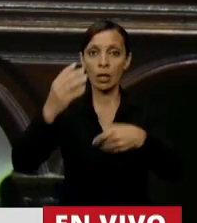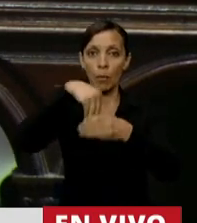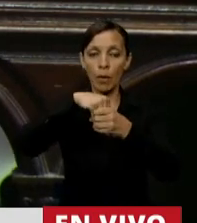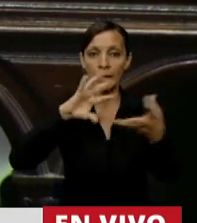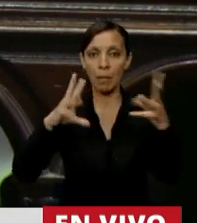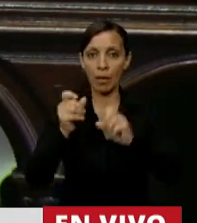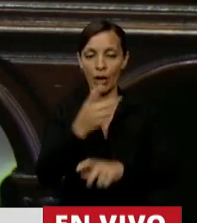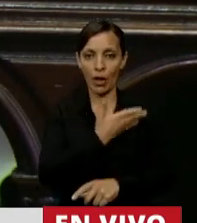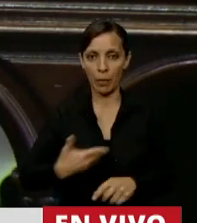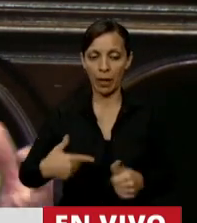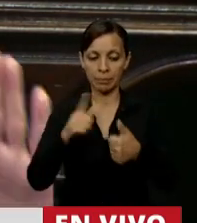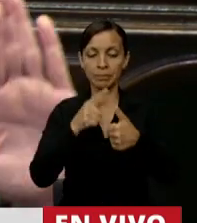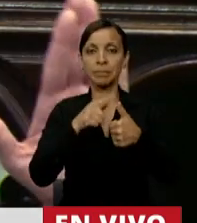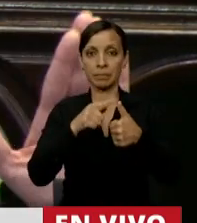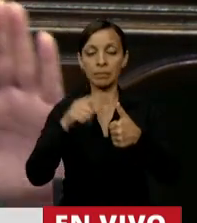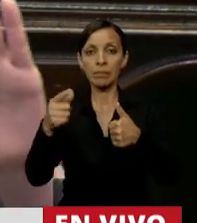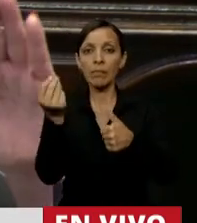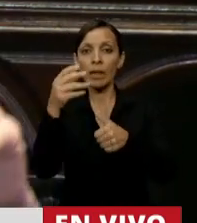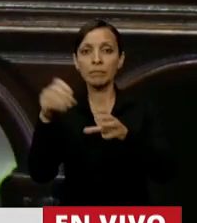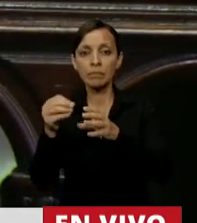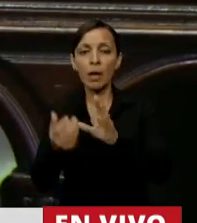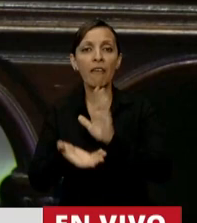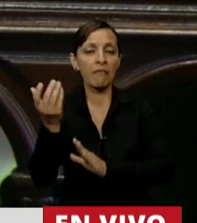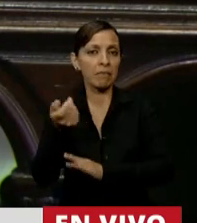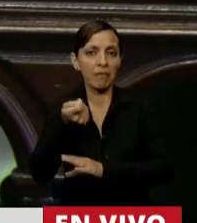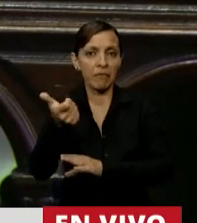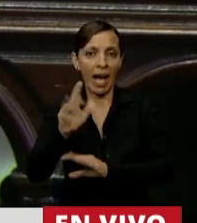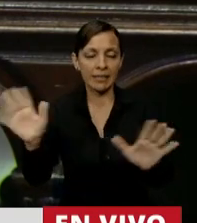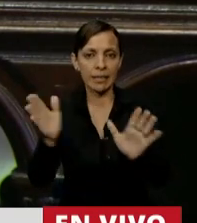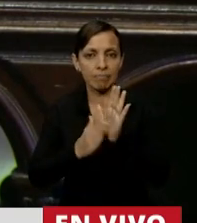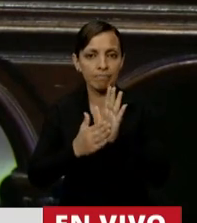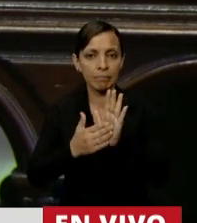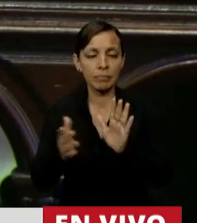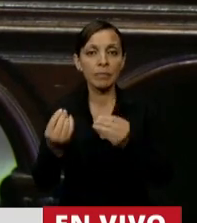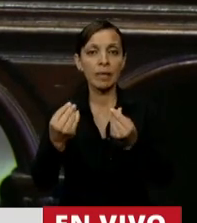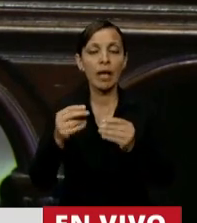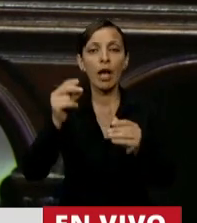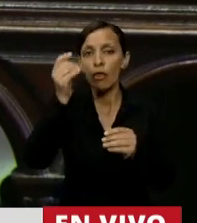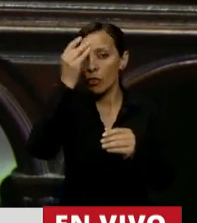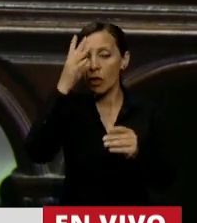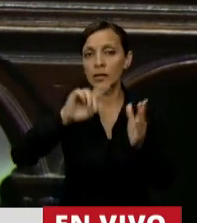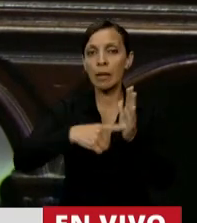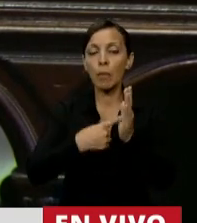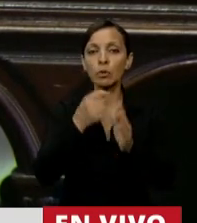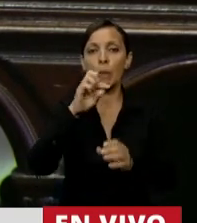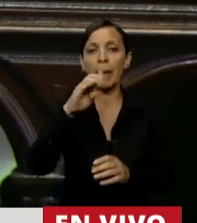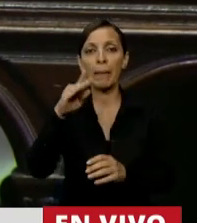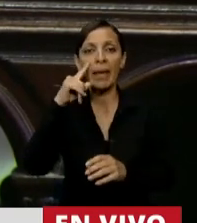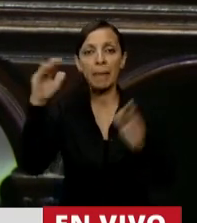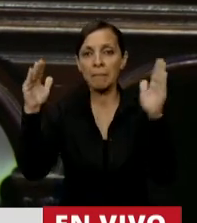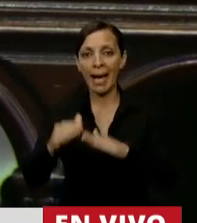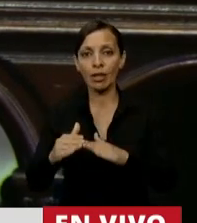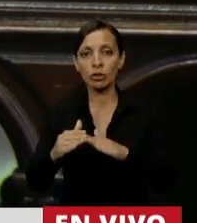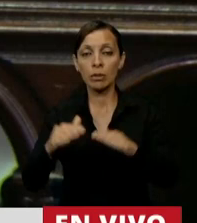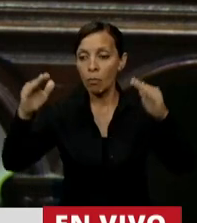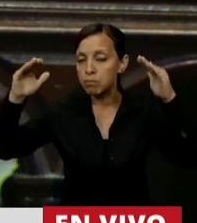del gobierno. Desacumulación generalizada, el más fácil de ver y de comprobar. 12 puntos cayó el PBI de la Argentina este año, la